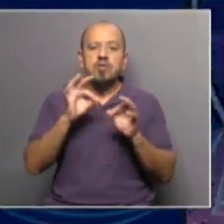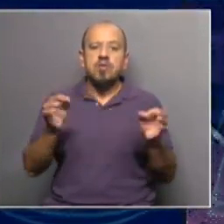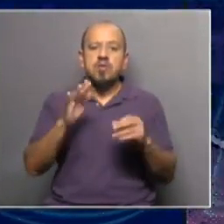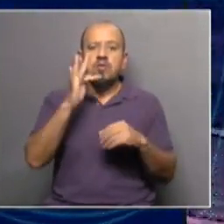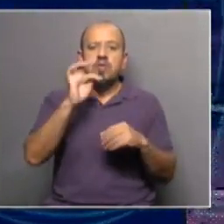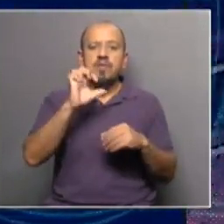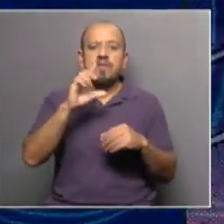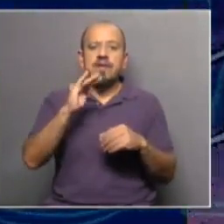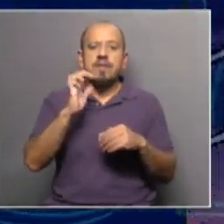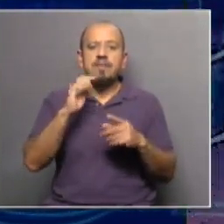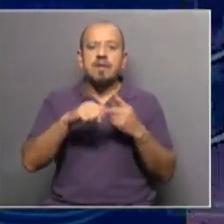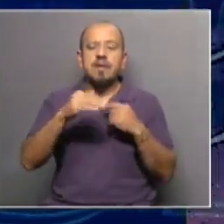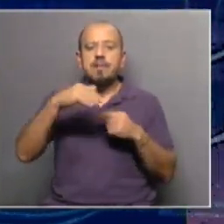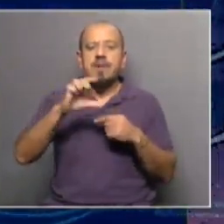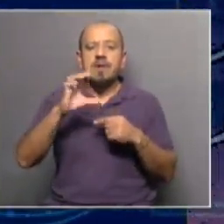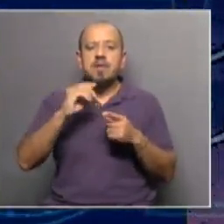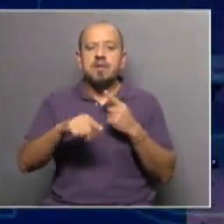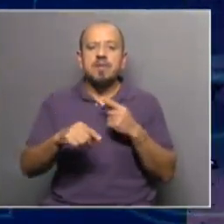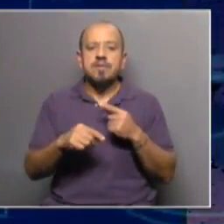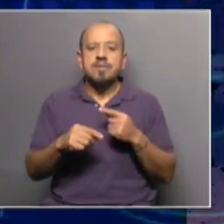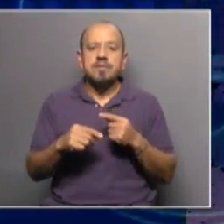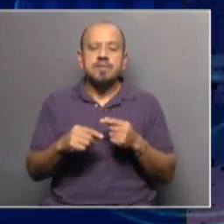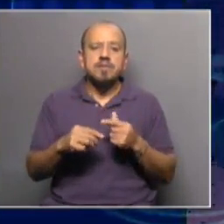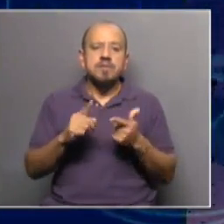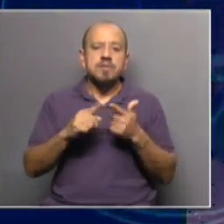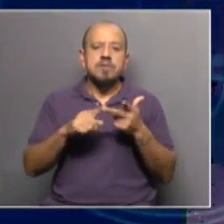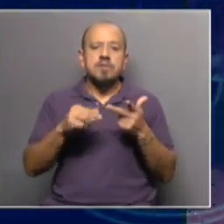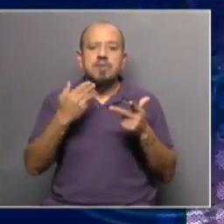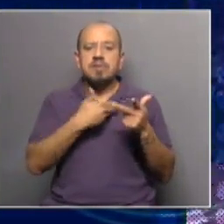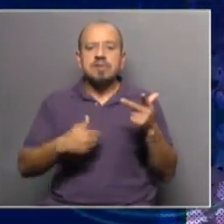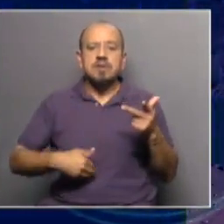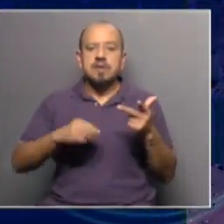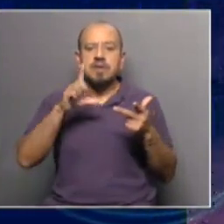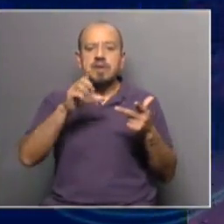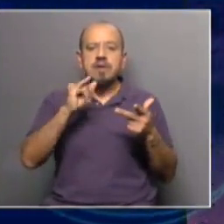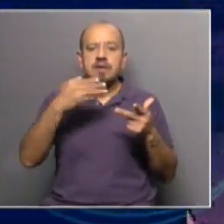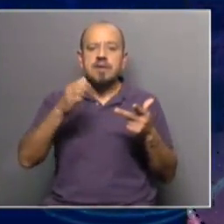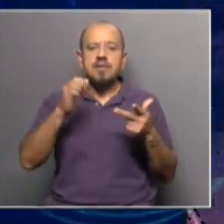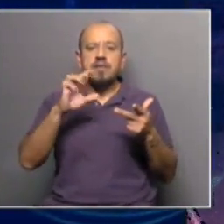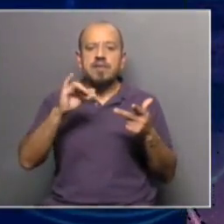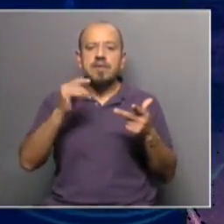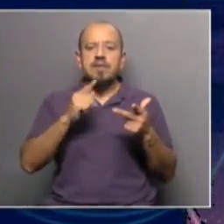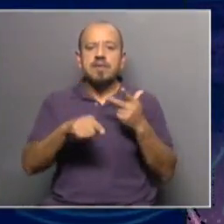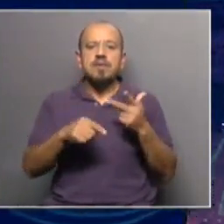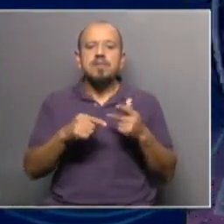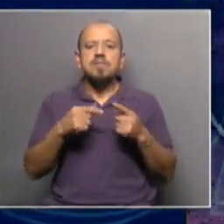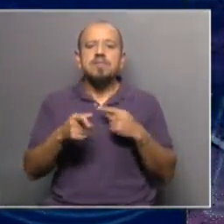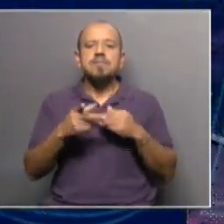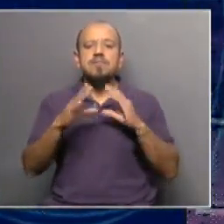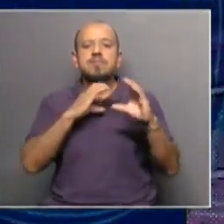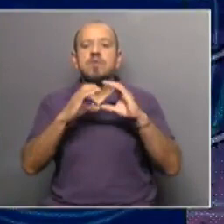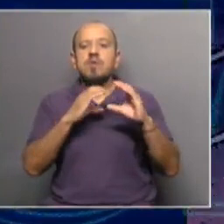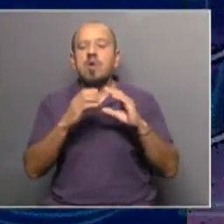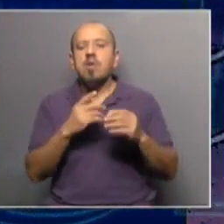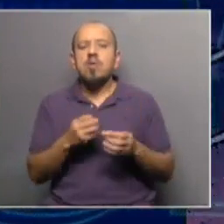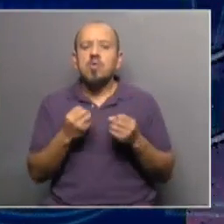también, ¿no? Que eso también es parte. George Weah, presidente de Liberia. Bueno, puede ser otro caso también interesante. Esos casos también van a estar. Sí. ¿Y los medios cómo entran ahí?